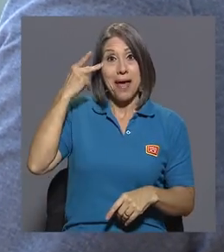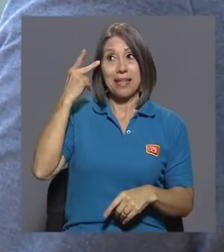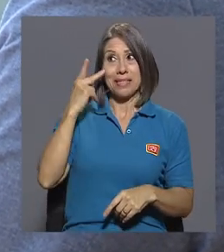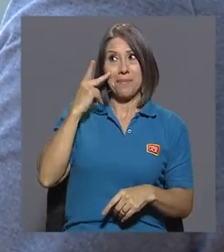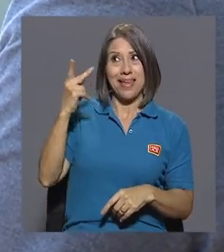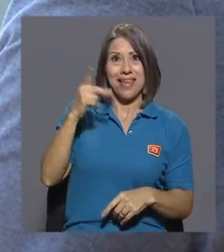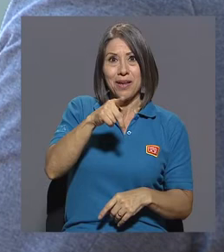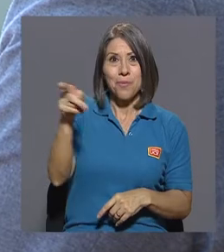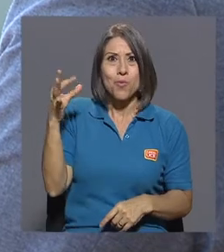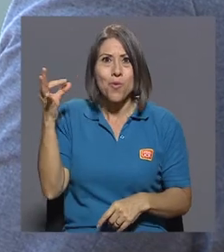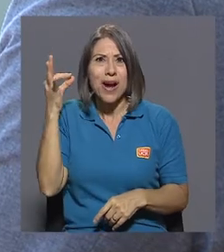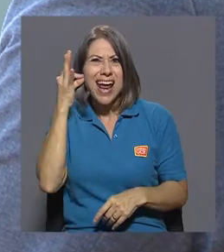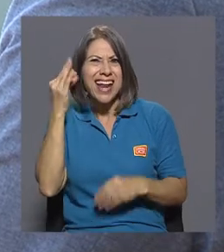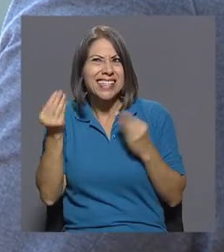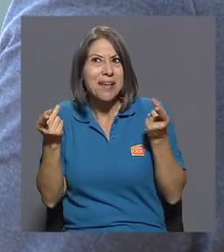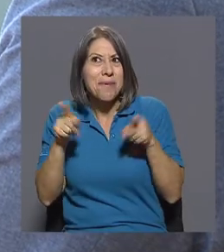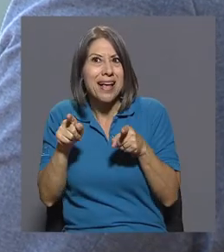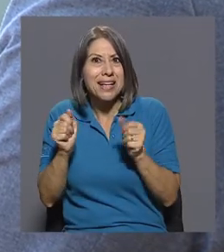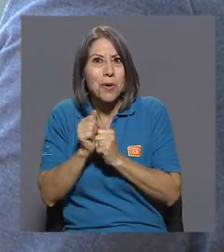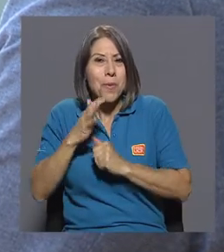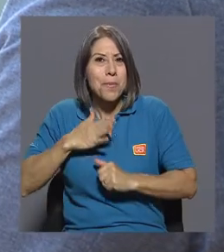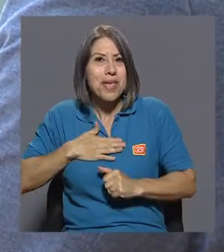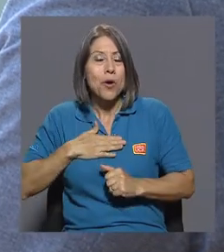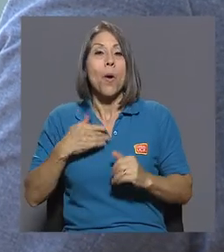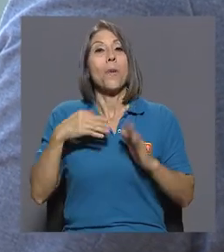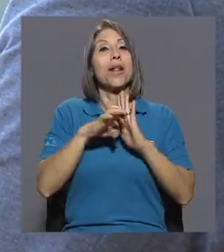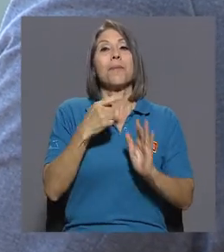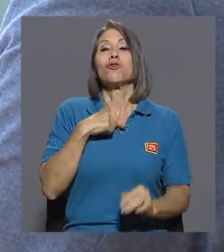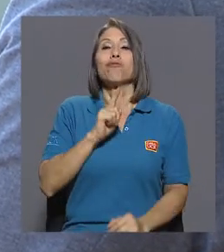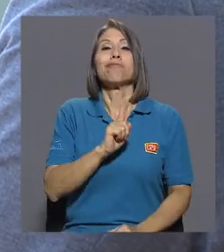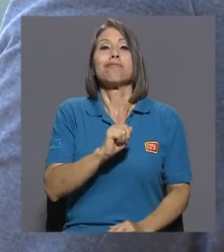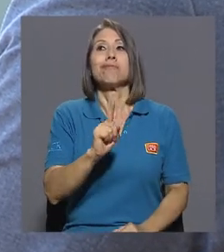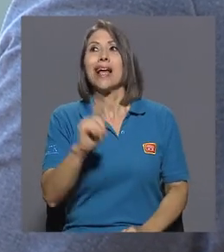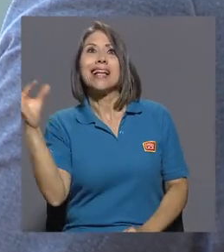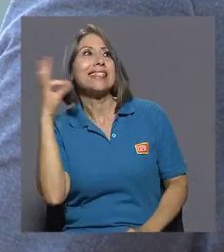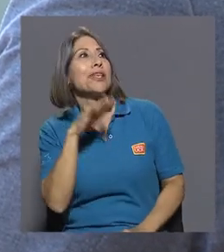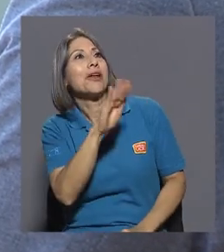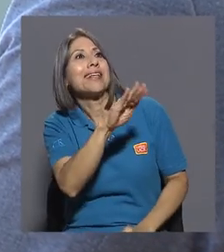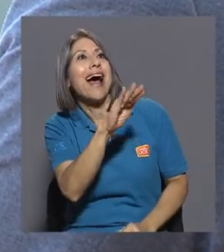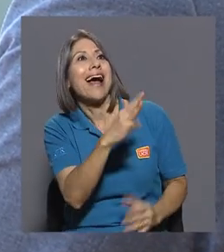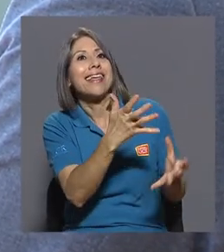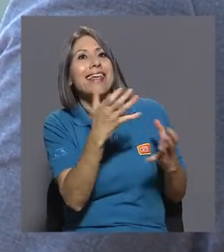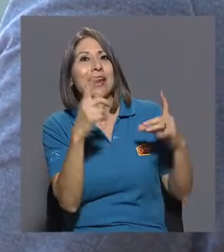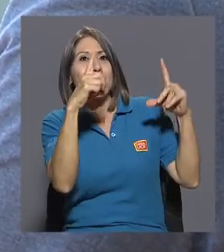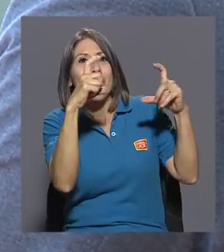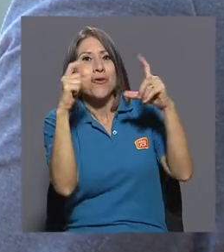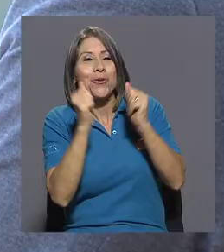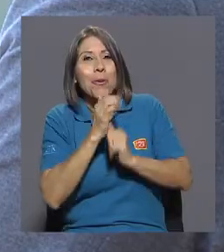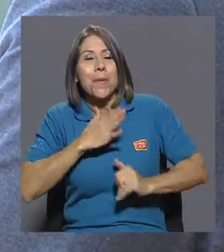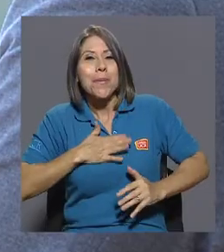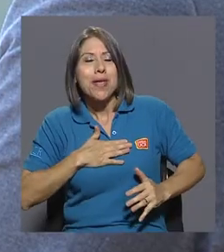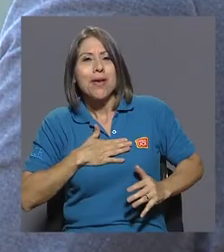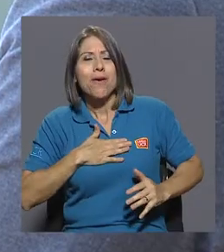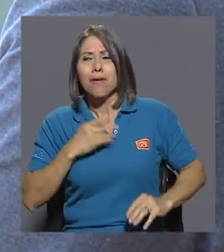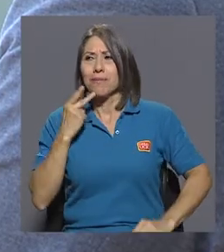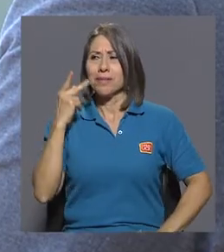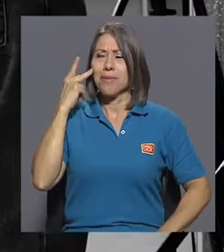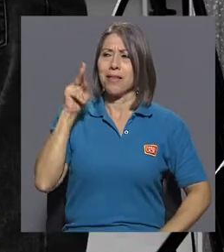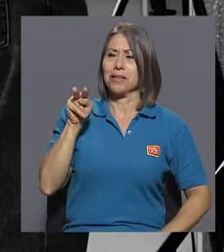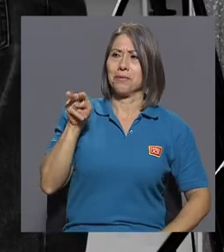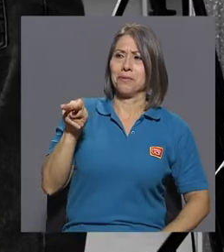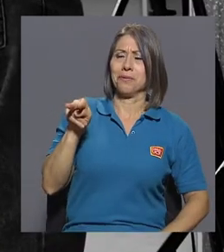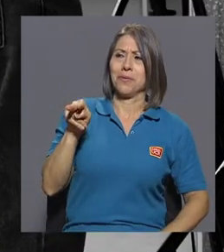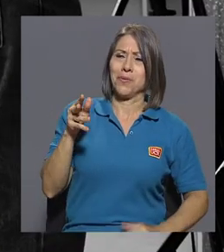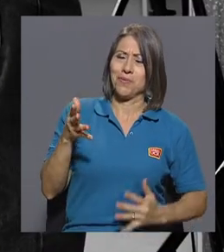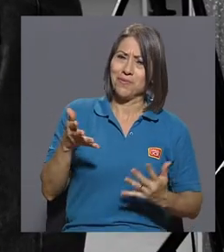a lugares y las señoras me, que si una foto, que esto. Entonces mis papás, ¿verdad?, comienzan a tener que cuestionarse porque me vengo a ser conocido como